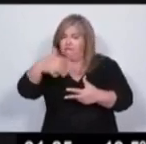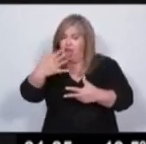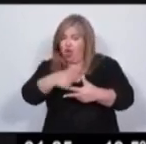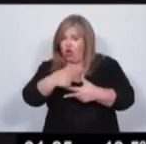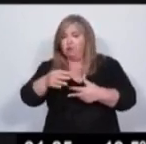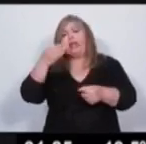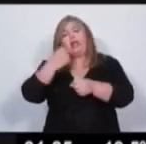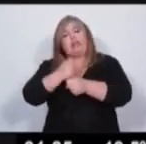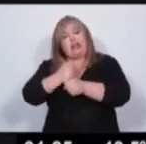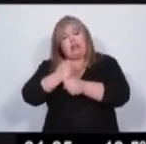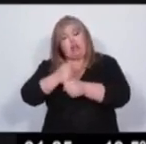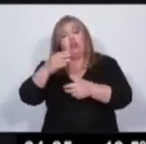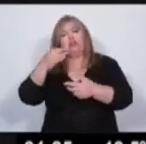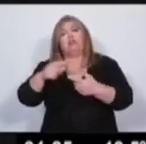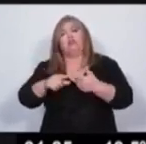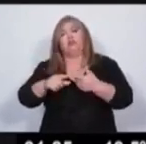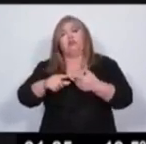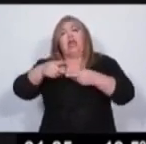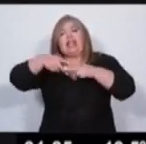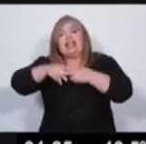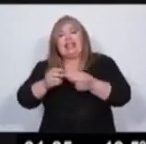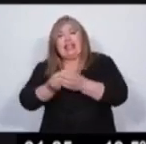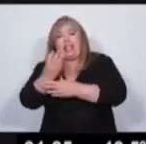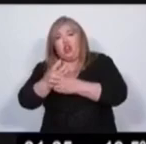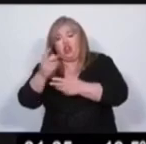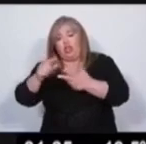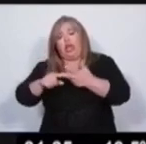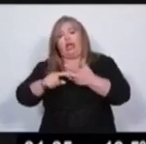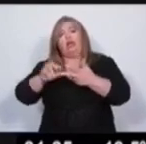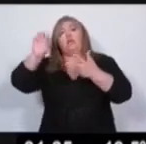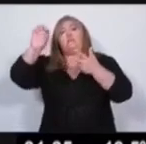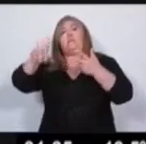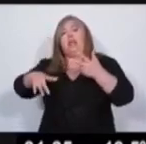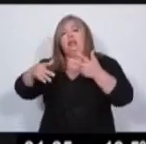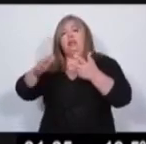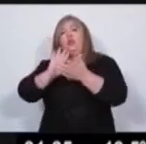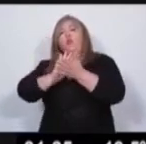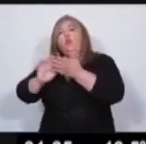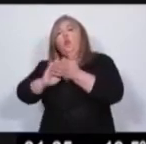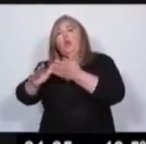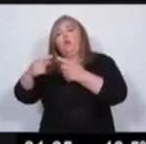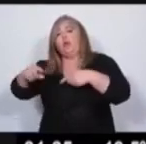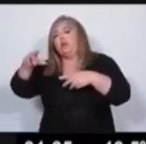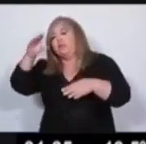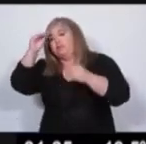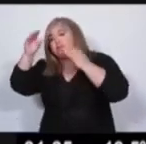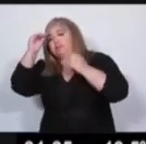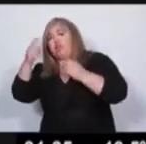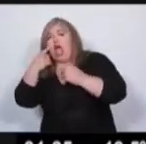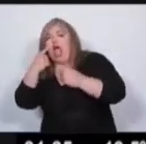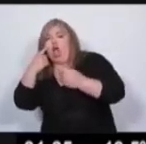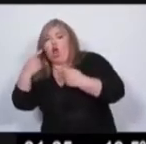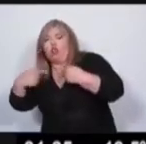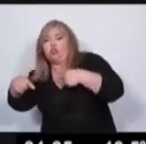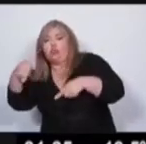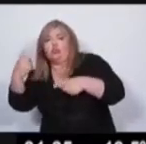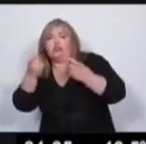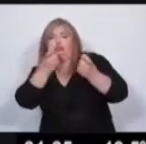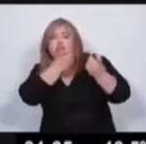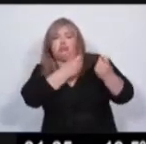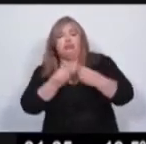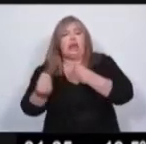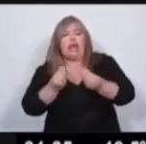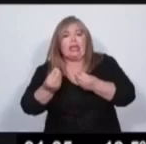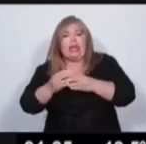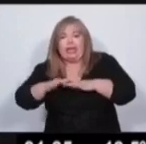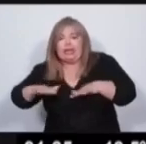inversión en tecnología y nuevo plan de saberes que lo vamos a trabajar juntos durante el año que viene para incorporar a los